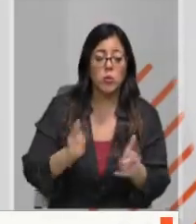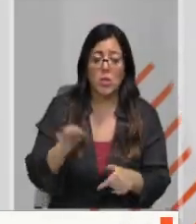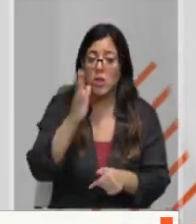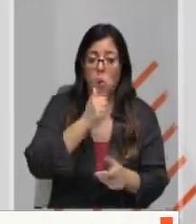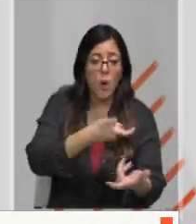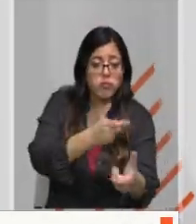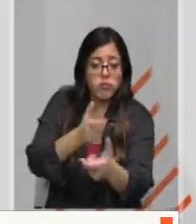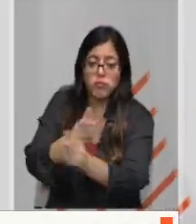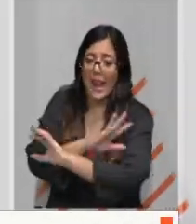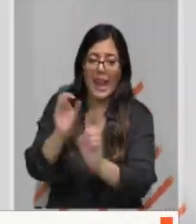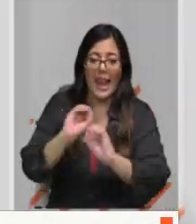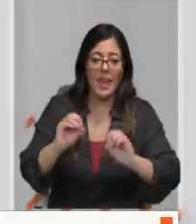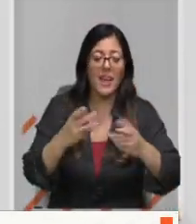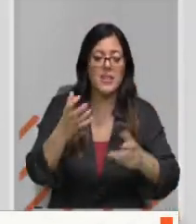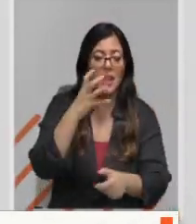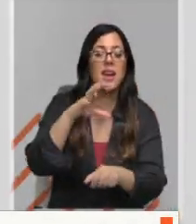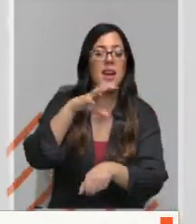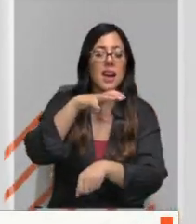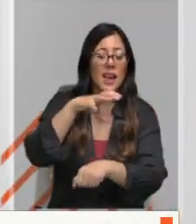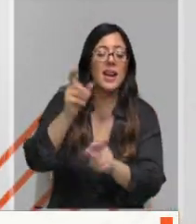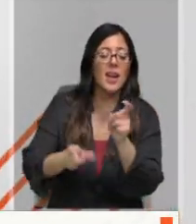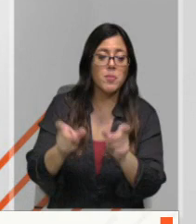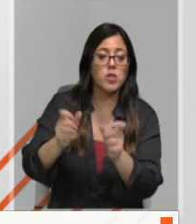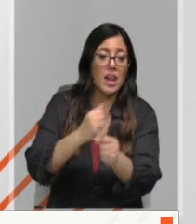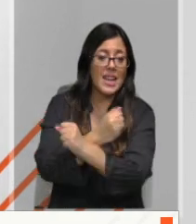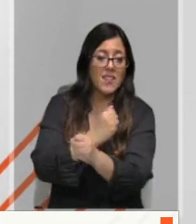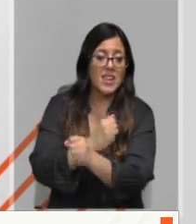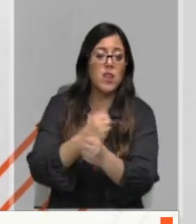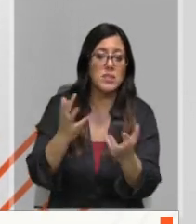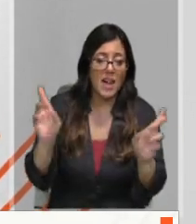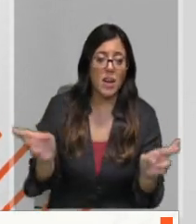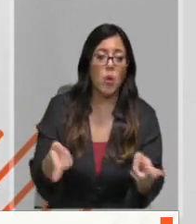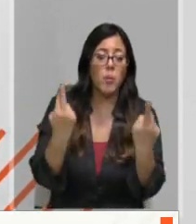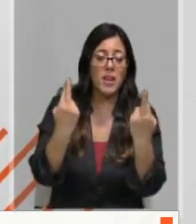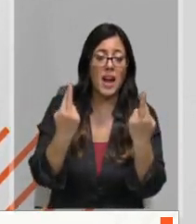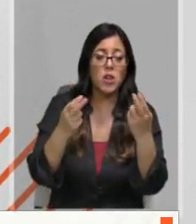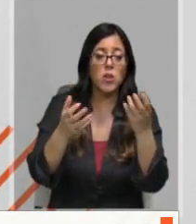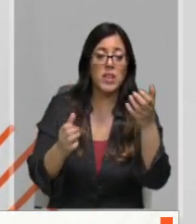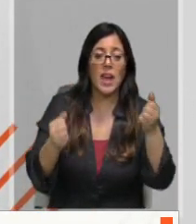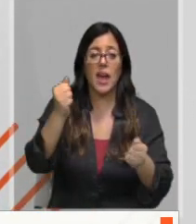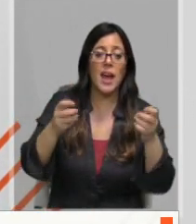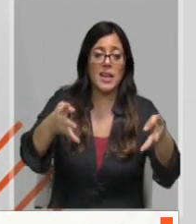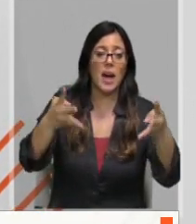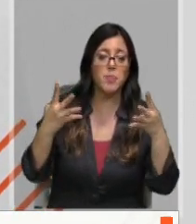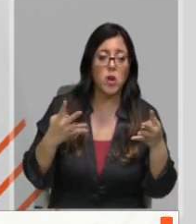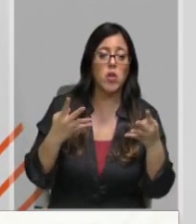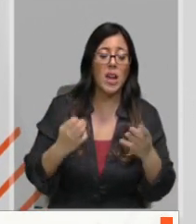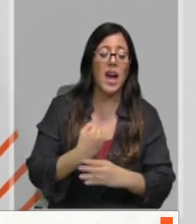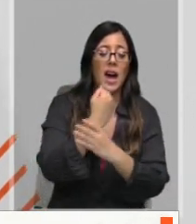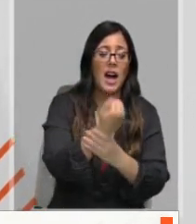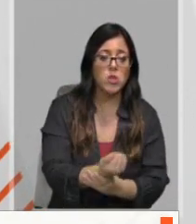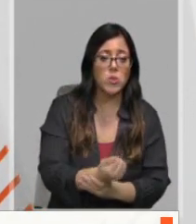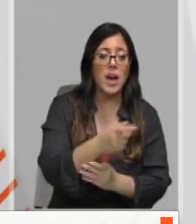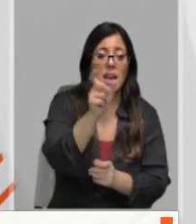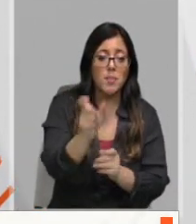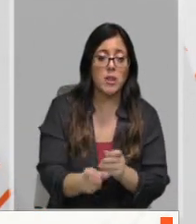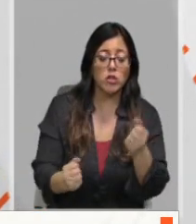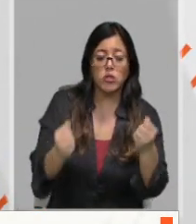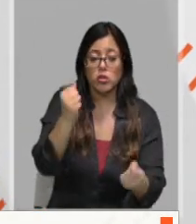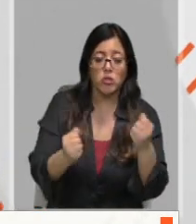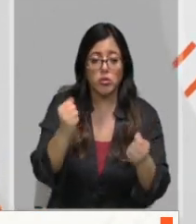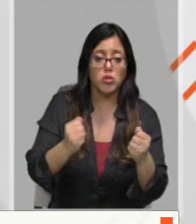fuego y Carabineros logró recuperar el camión, rescatar al conductor y su ayudante y detener a uno de los